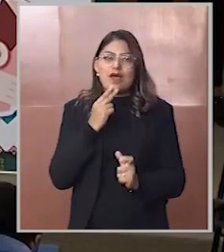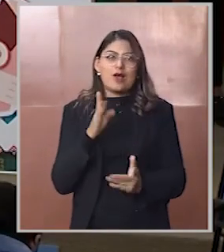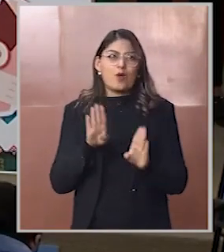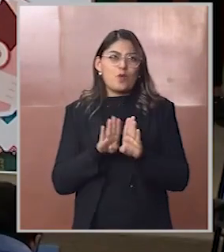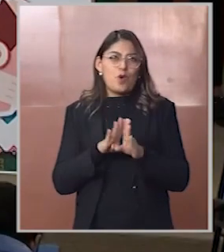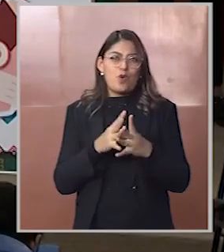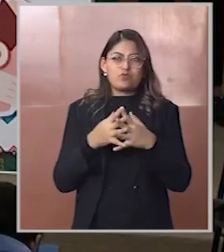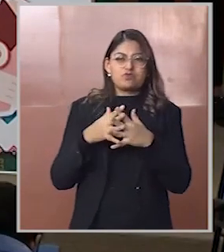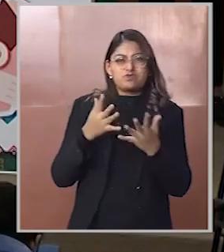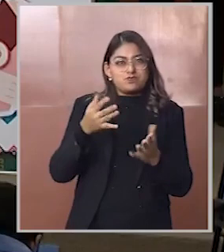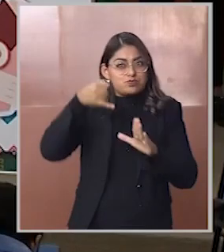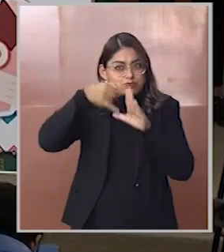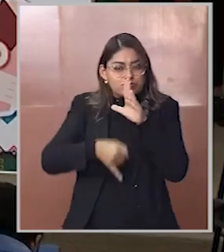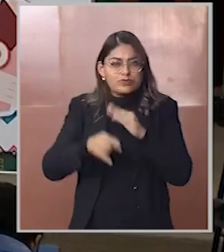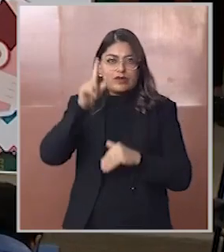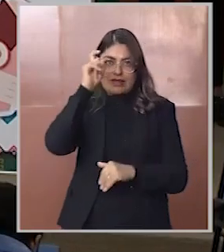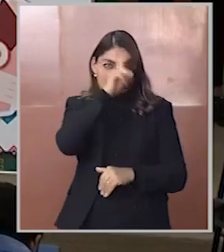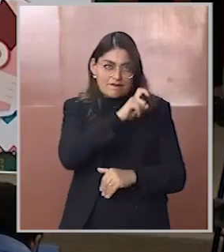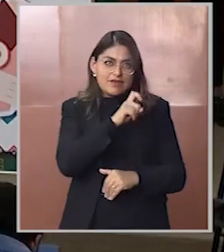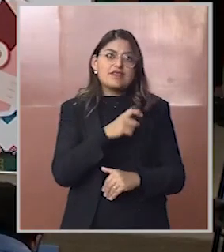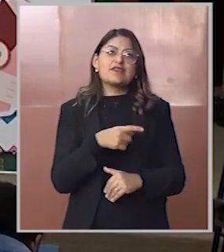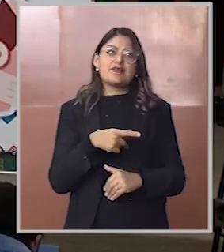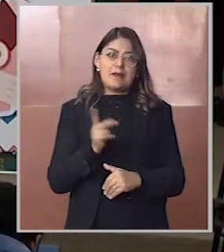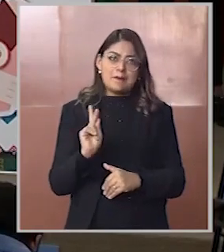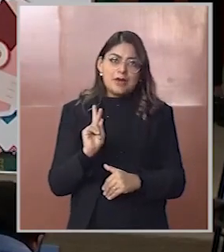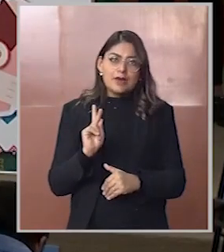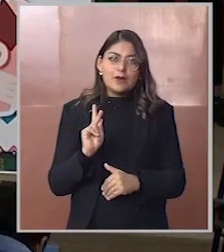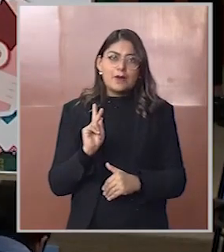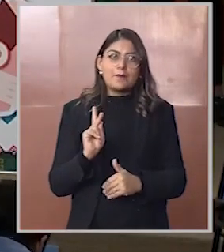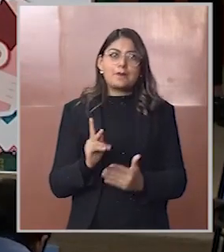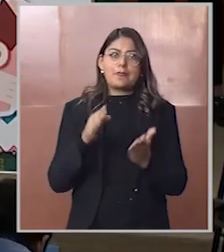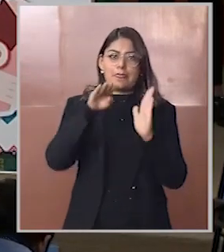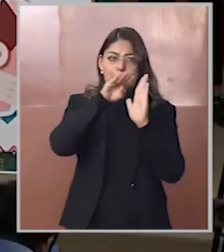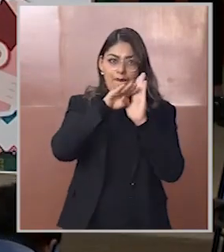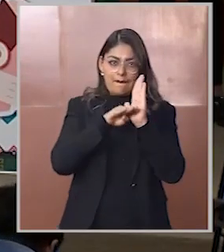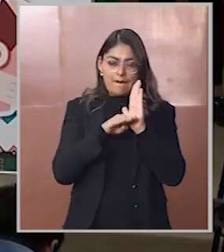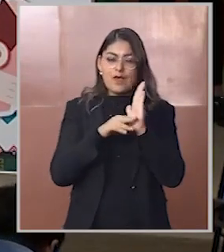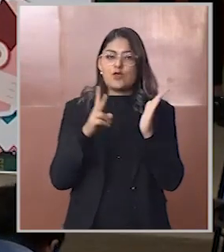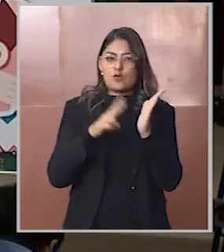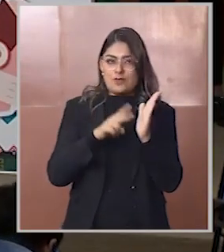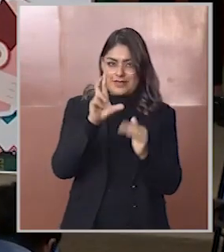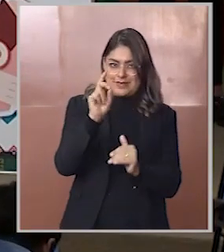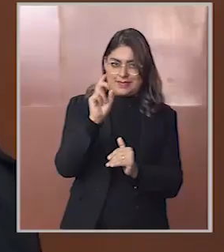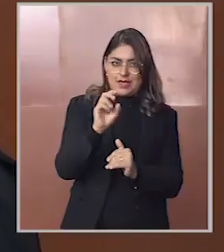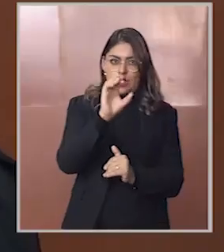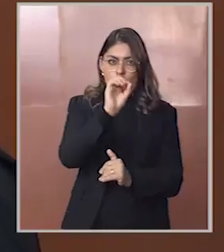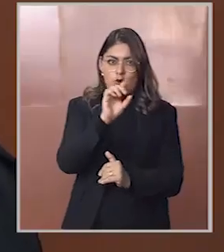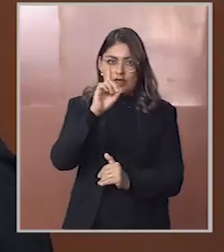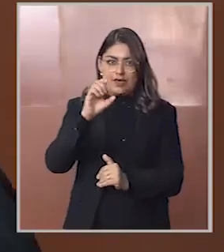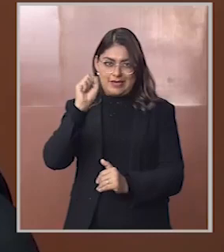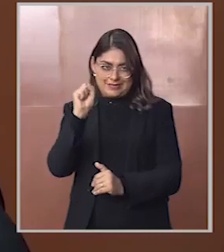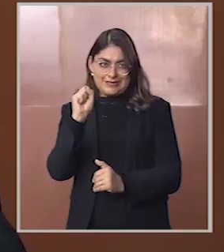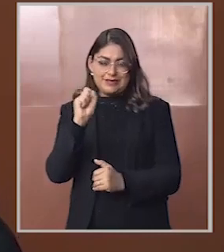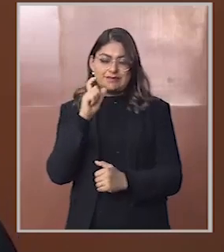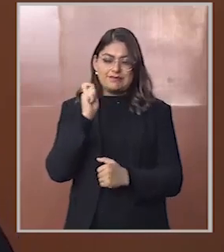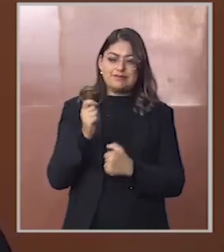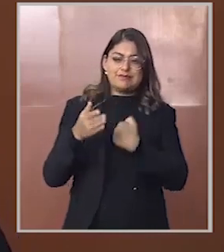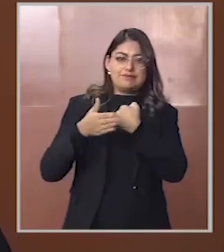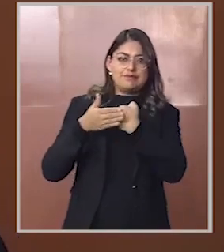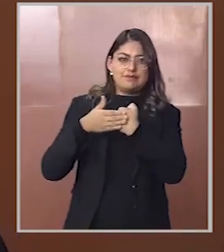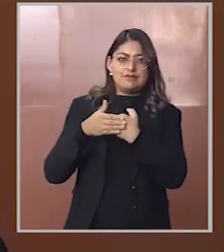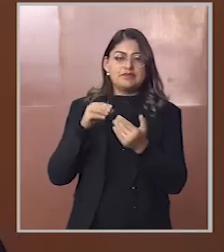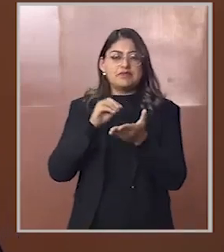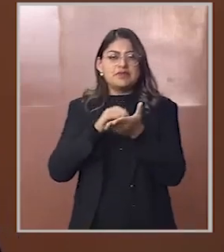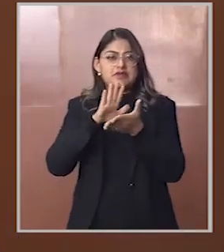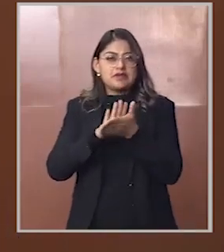importante que nunca si como dice los la agenda 2030 los objetivos de desarrollo sostenible no queremos